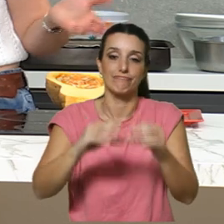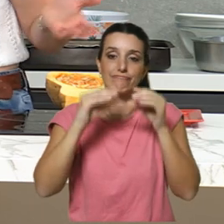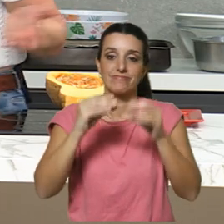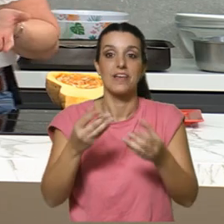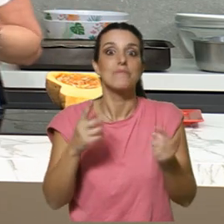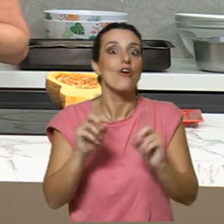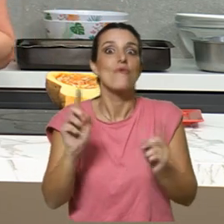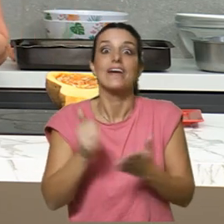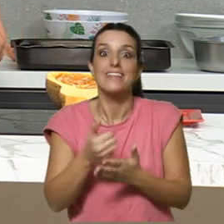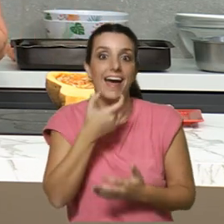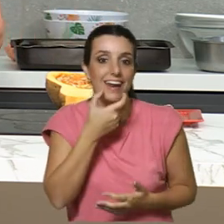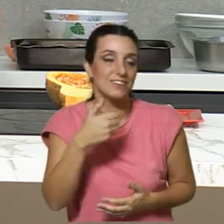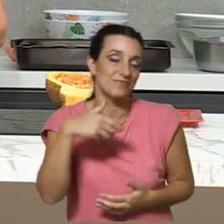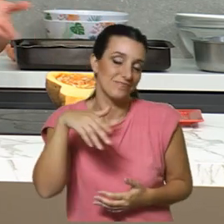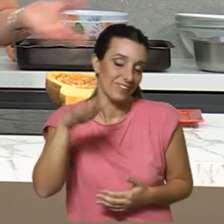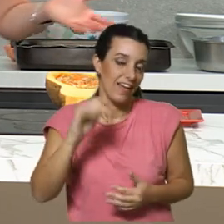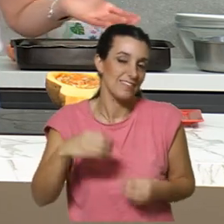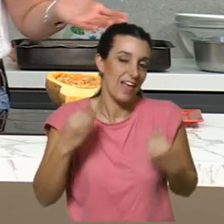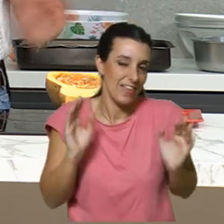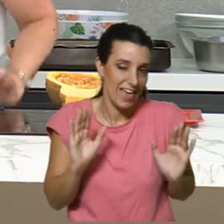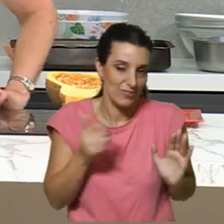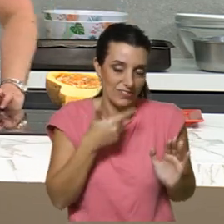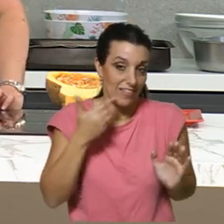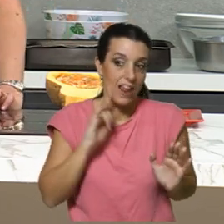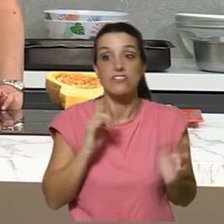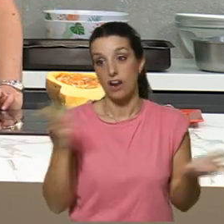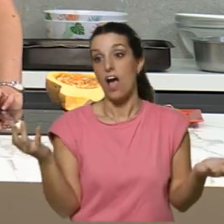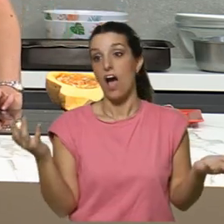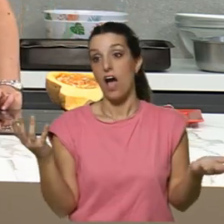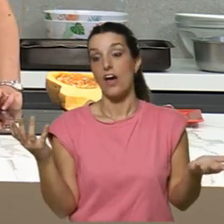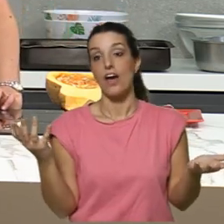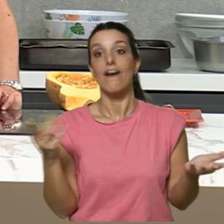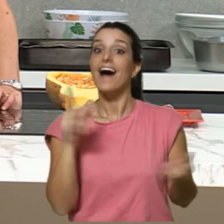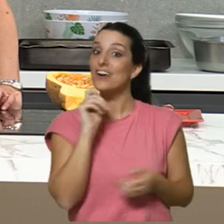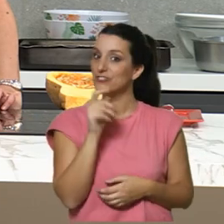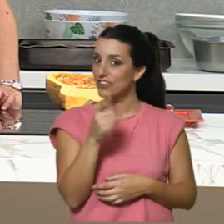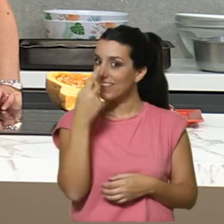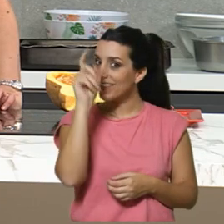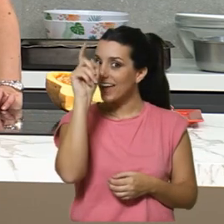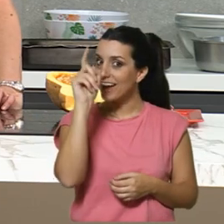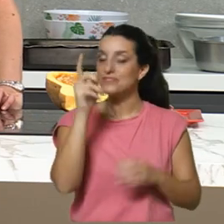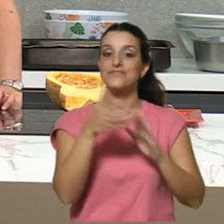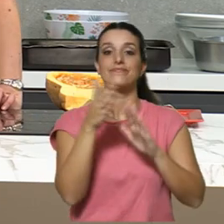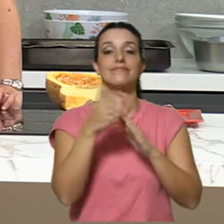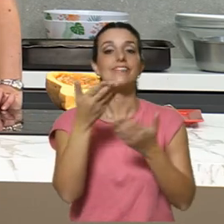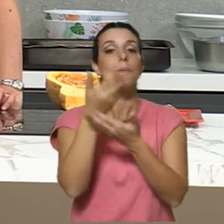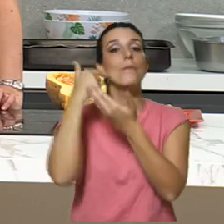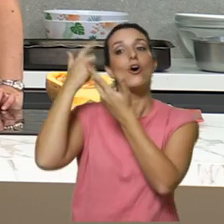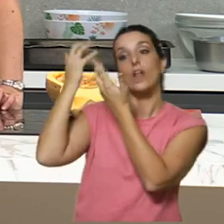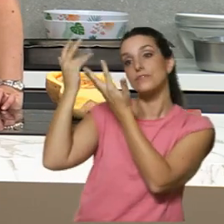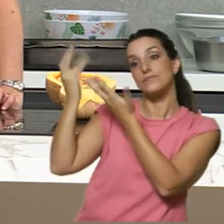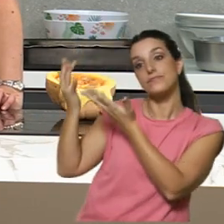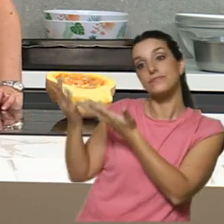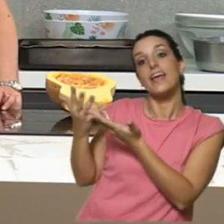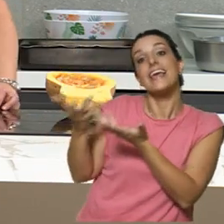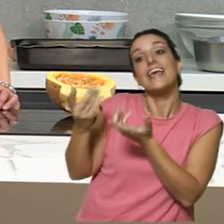zafar de dulce de leche un poquito. Perfecto. Está para hacer un jueves sin dulce de leche. Muy bien. Le gustó, ¿eh? Vamos a compartir entonces, ingrediente